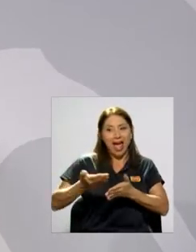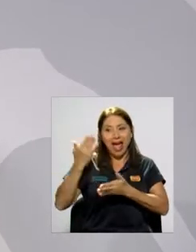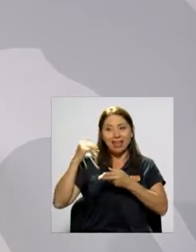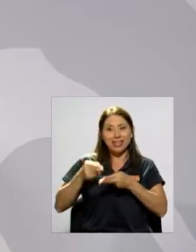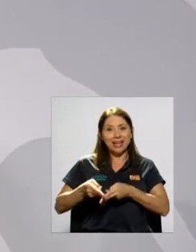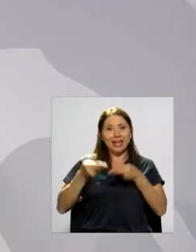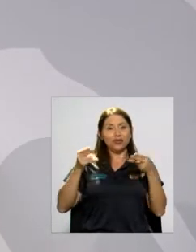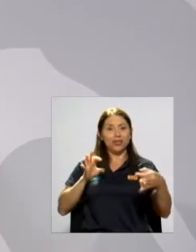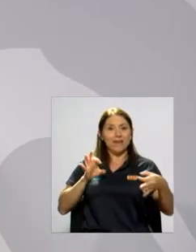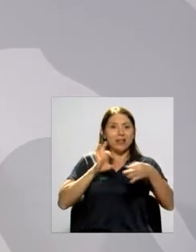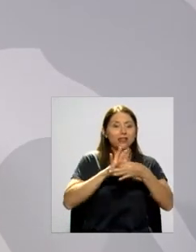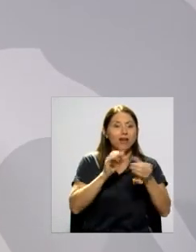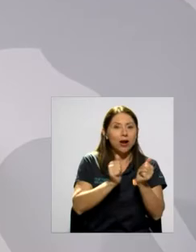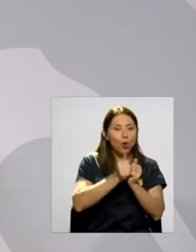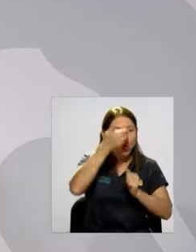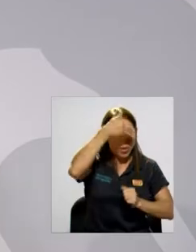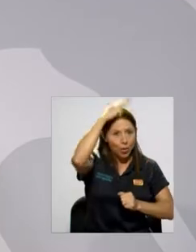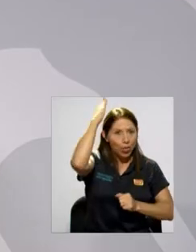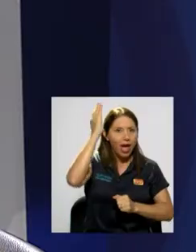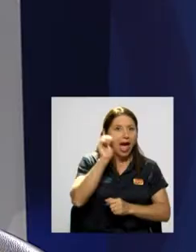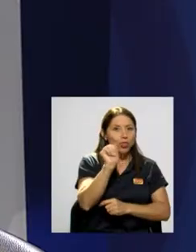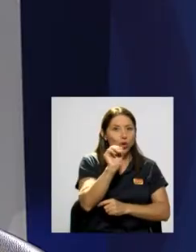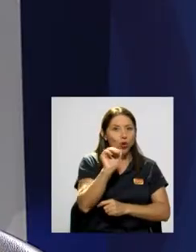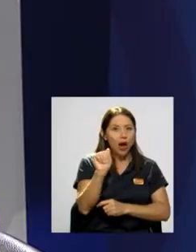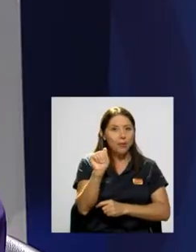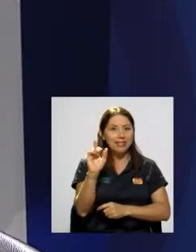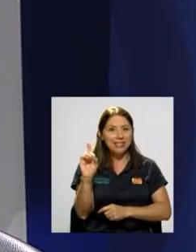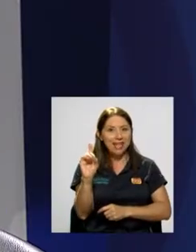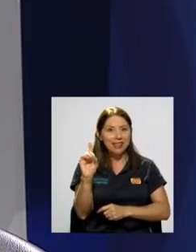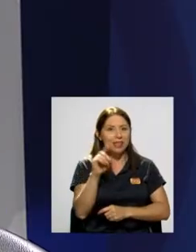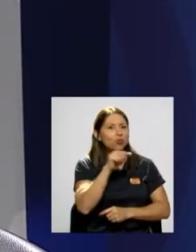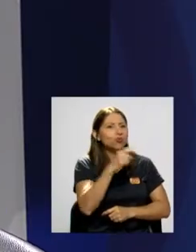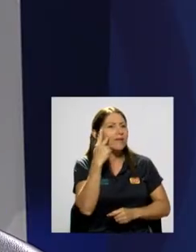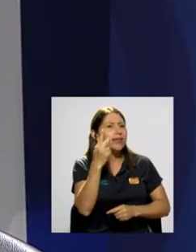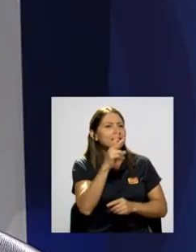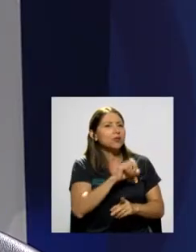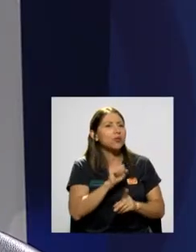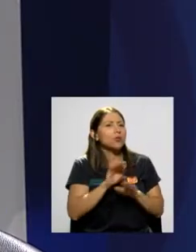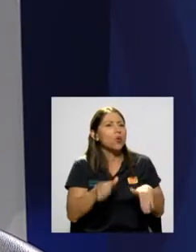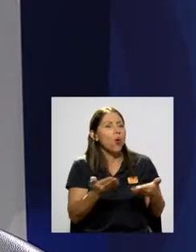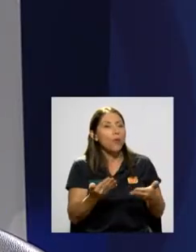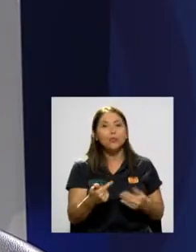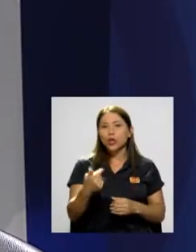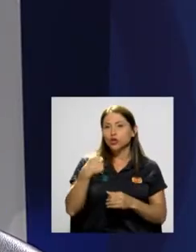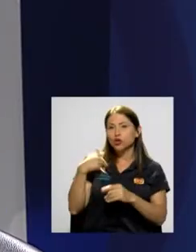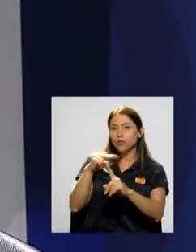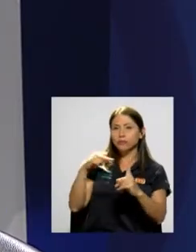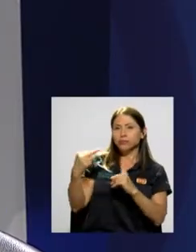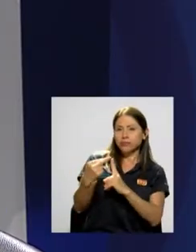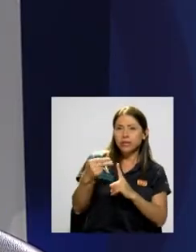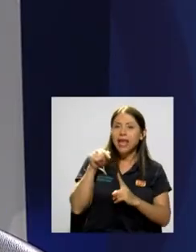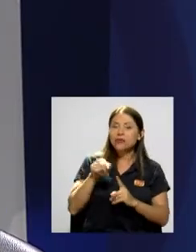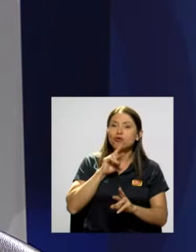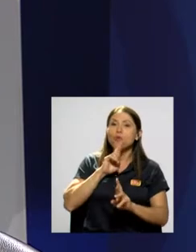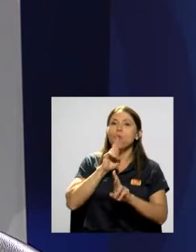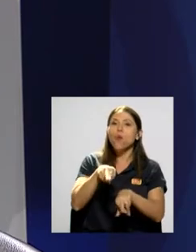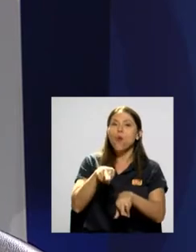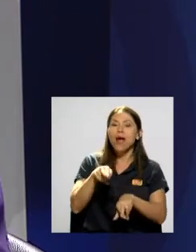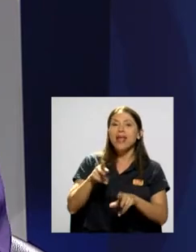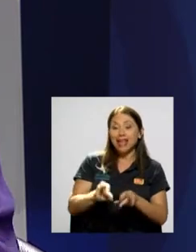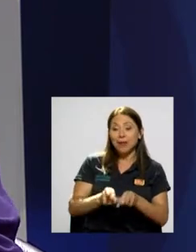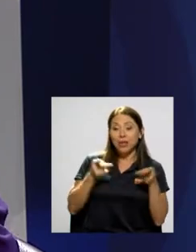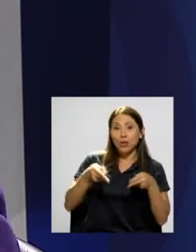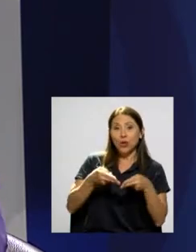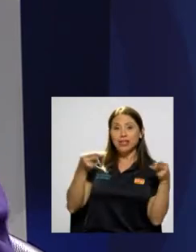Álvarez de Santi. ¿Cómo ves esa situación? Yo leo que esto es producto de una preocupación del periódico